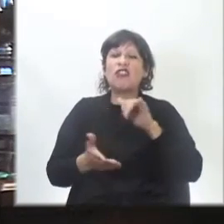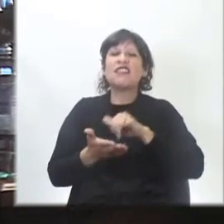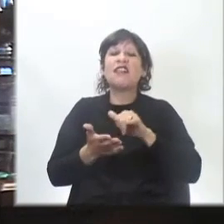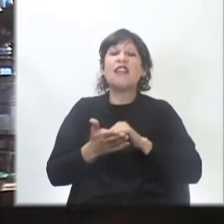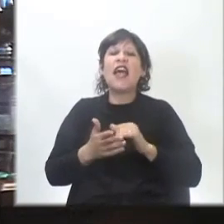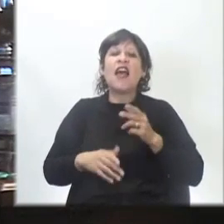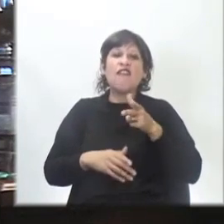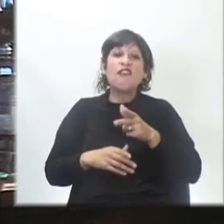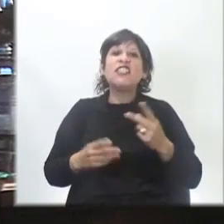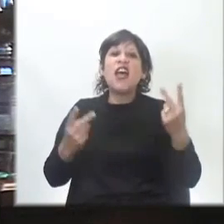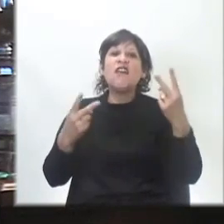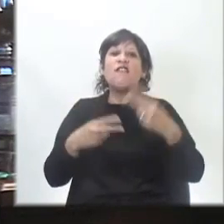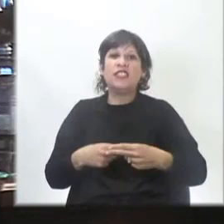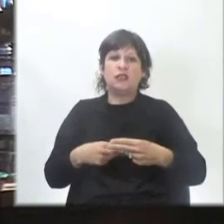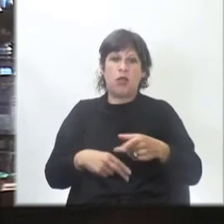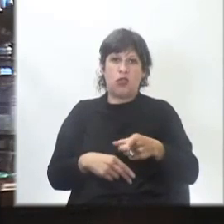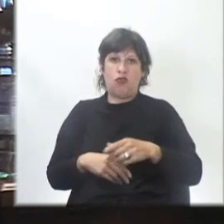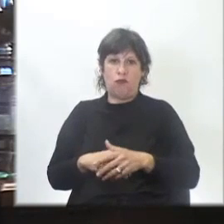vencimiento?